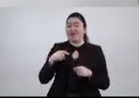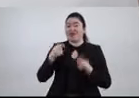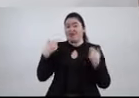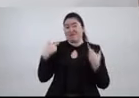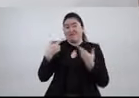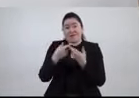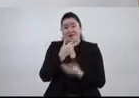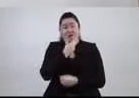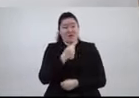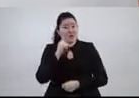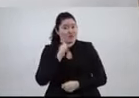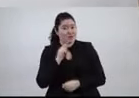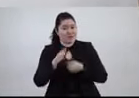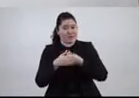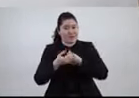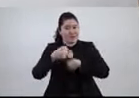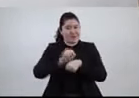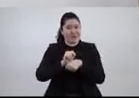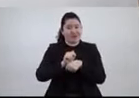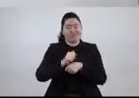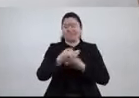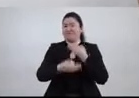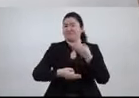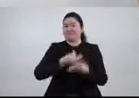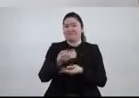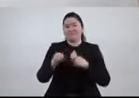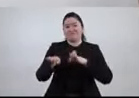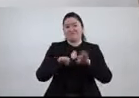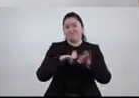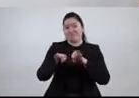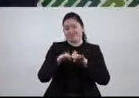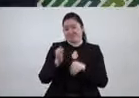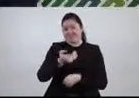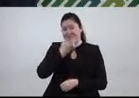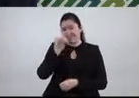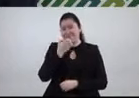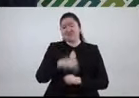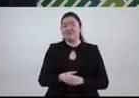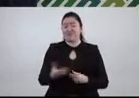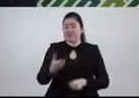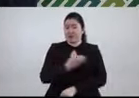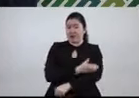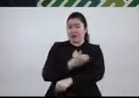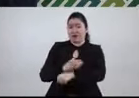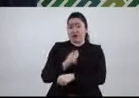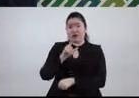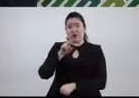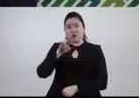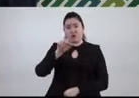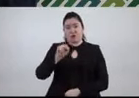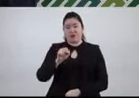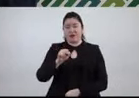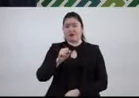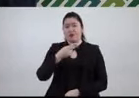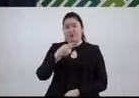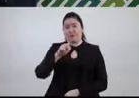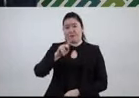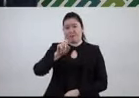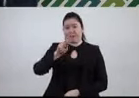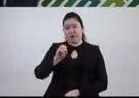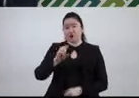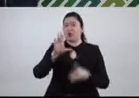todo el personal educativo. Entonces está con nosotros Luis Humberto Fernández, nuevamente, el titular de la